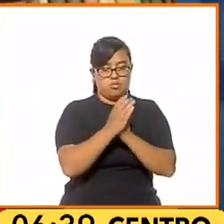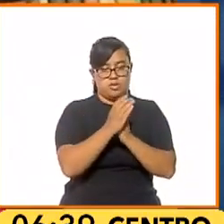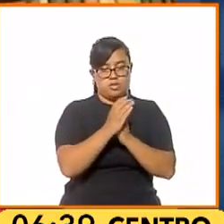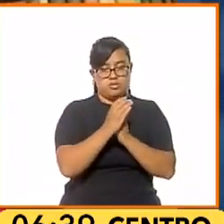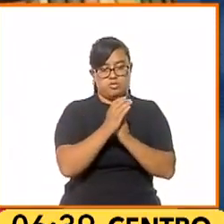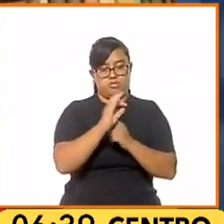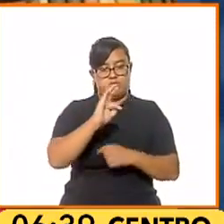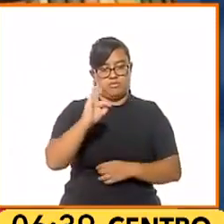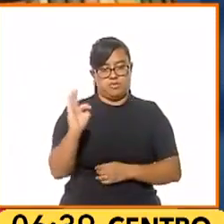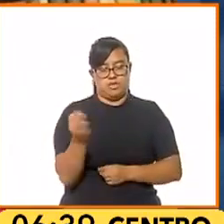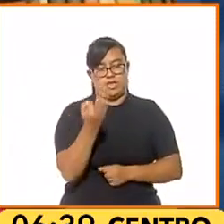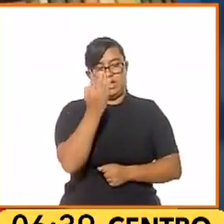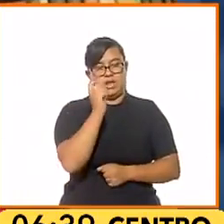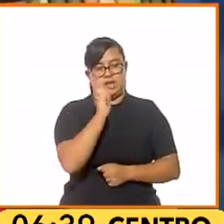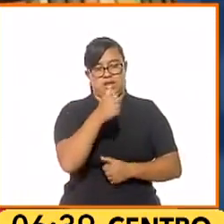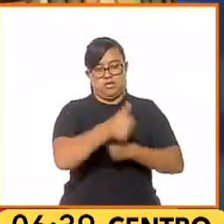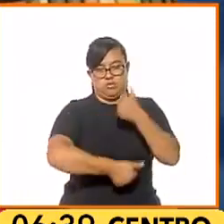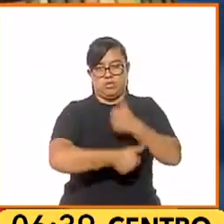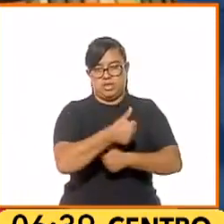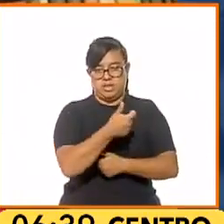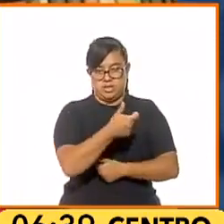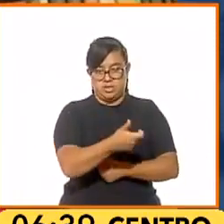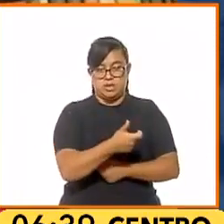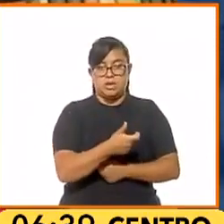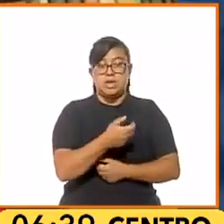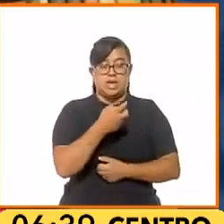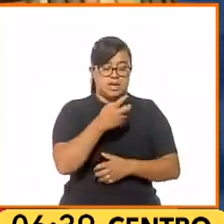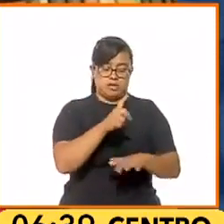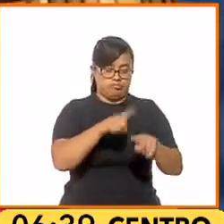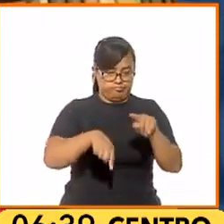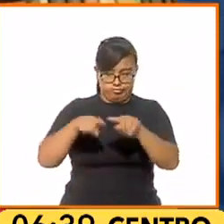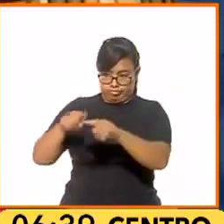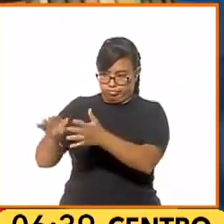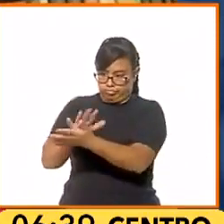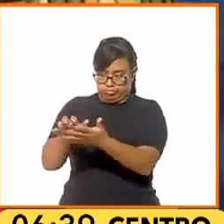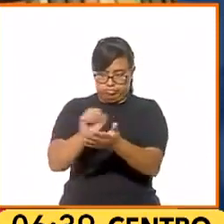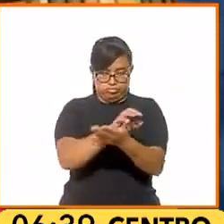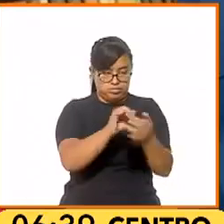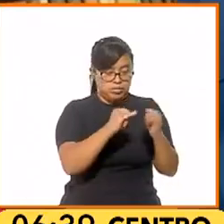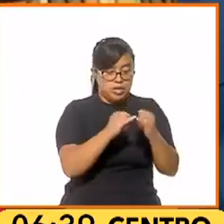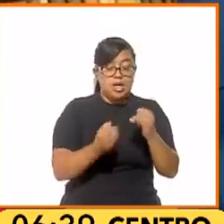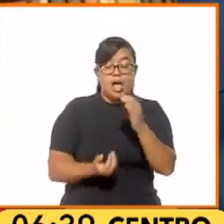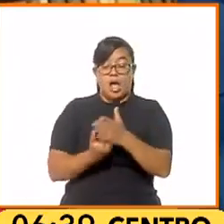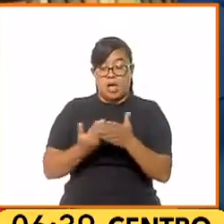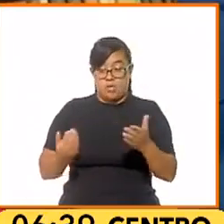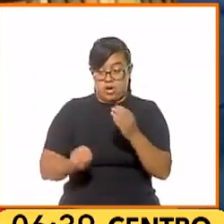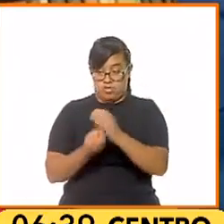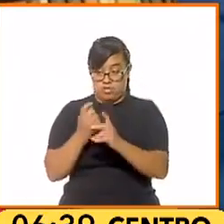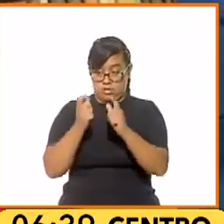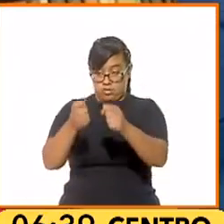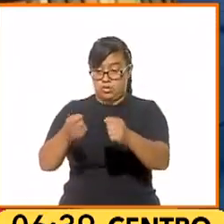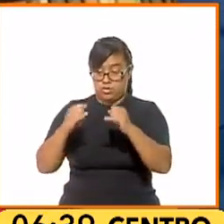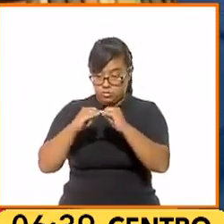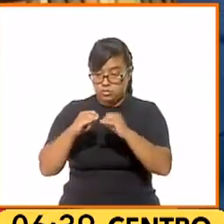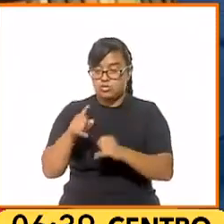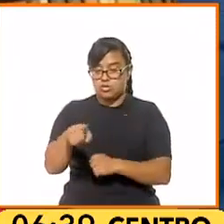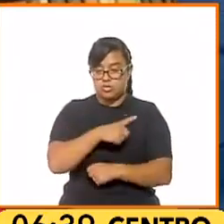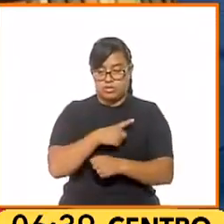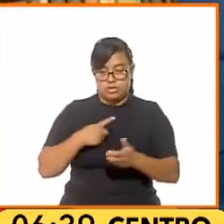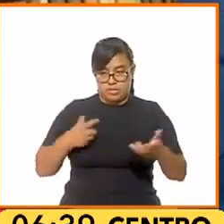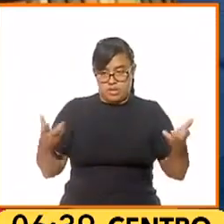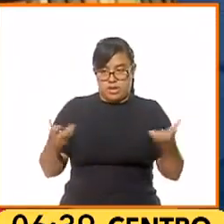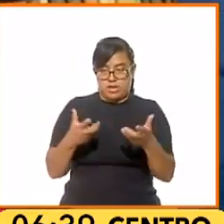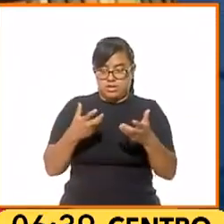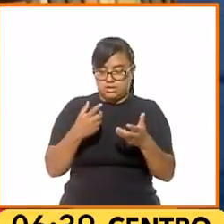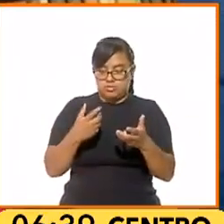Competencia Económica, y reconducir mediante esta legislación la posibilidad de que la autoridad actúe. Hemos estado en una etapa de